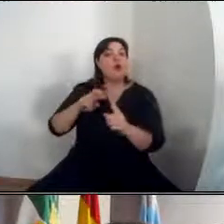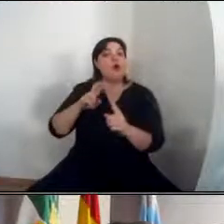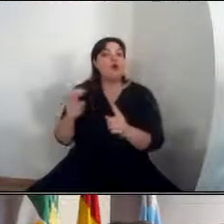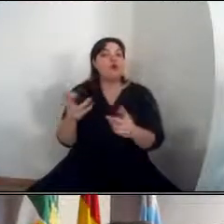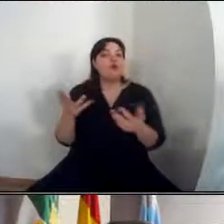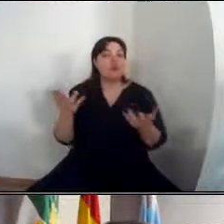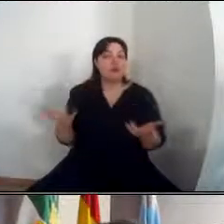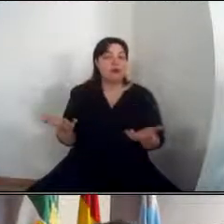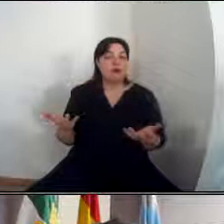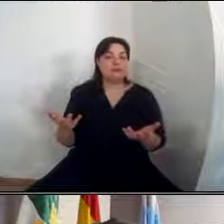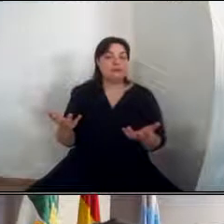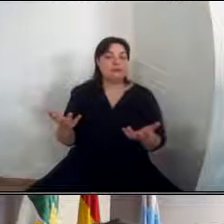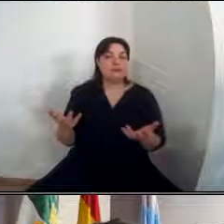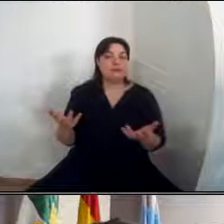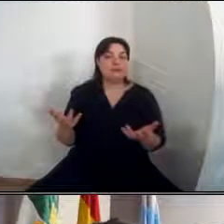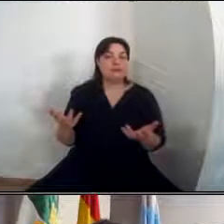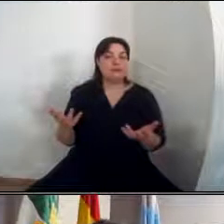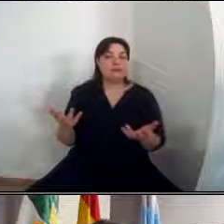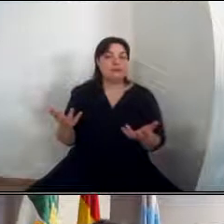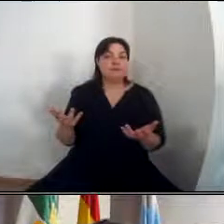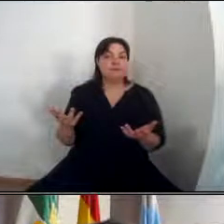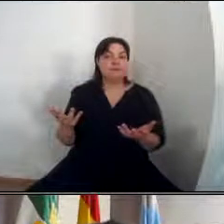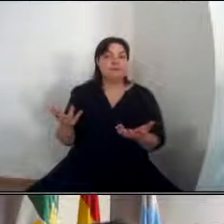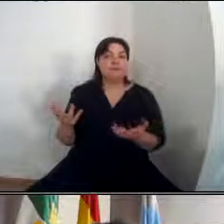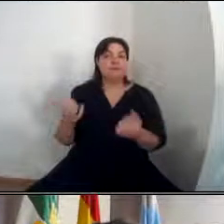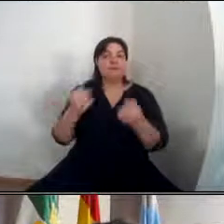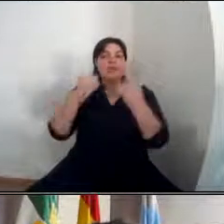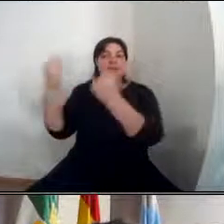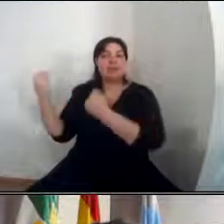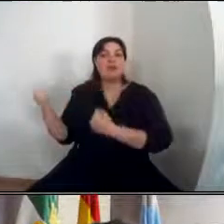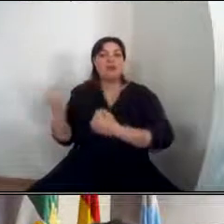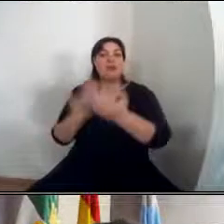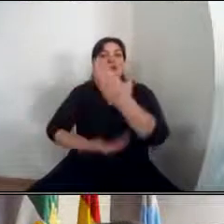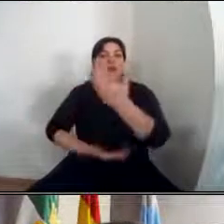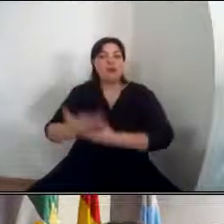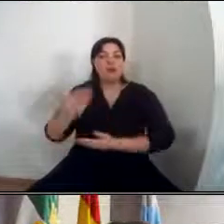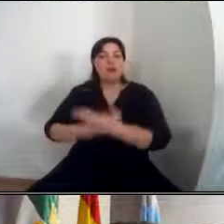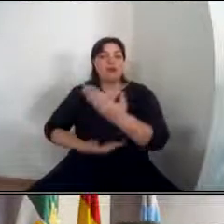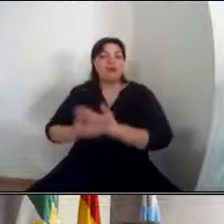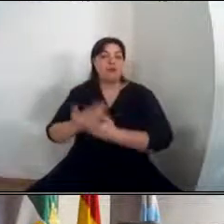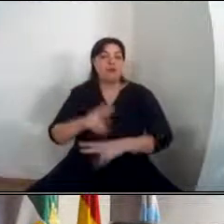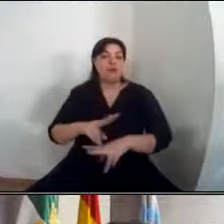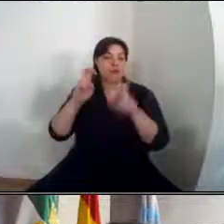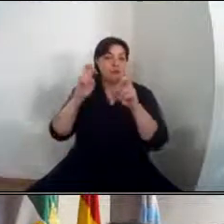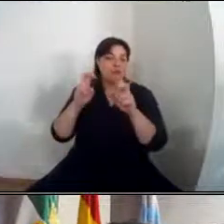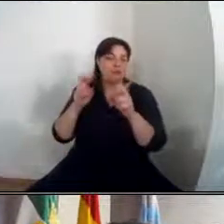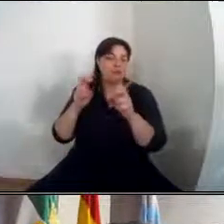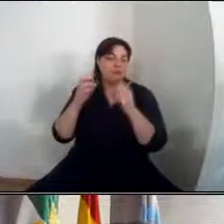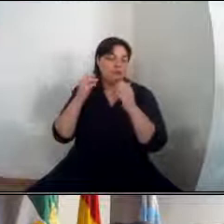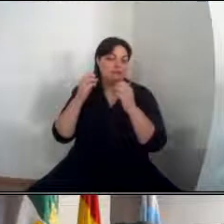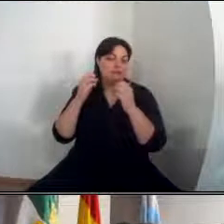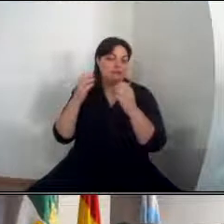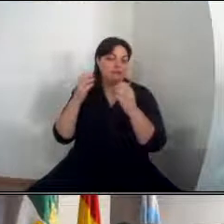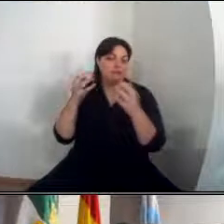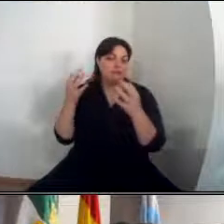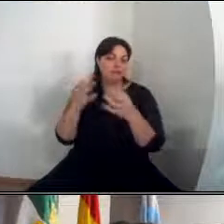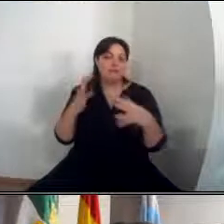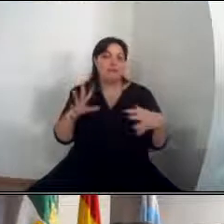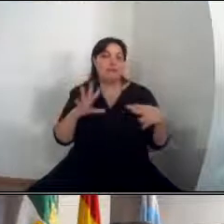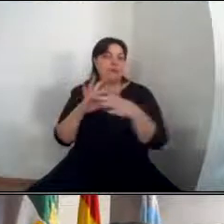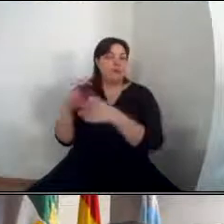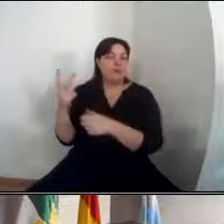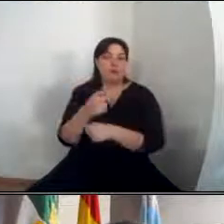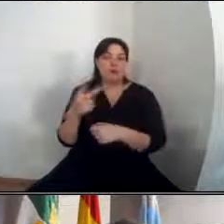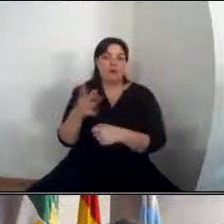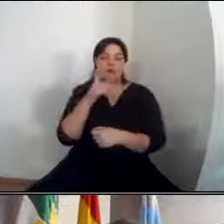fortalecer la colaboración institucional con Europa. Yo creo que los gobiernos intermedios pueden ser